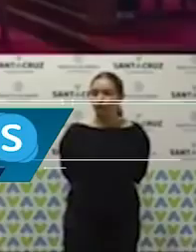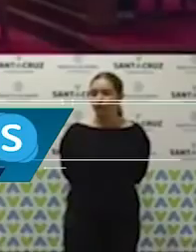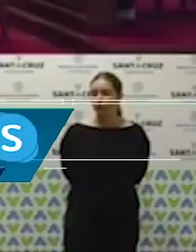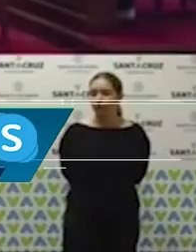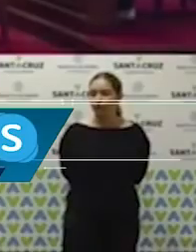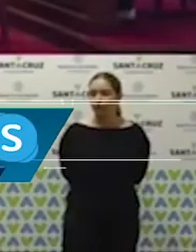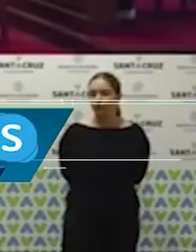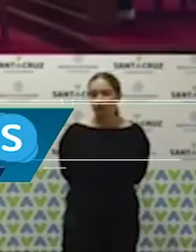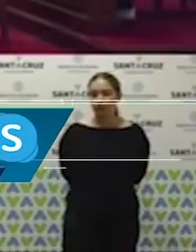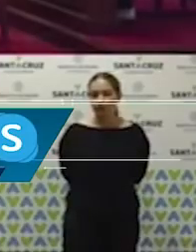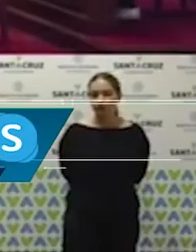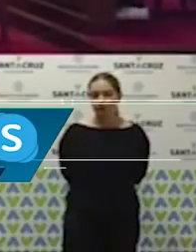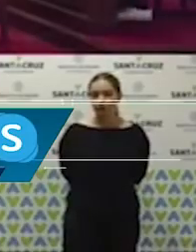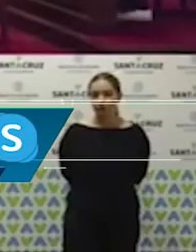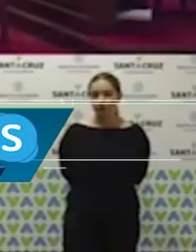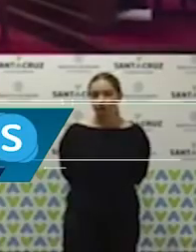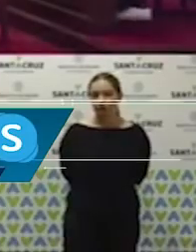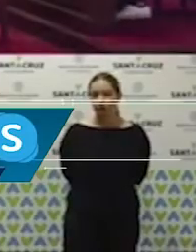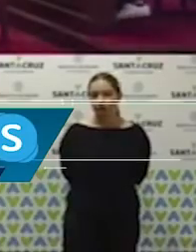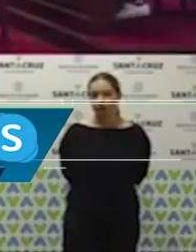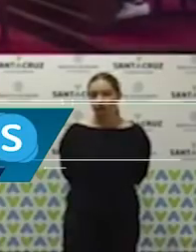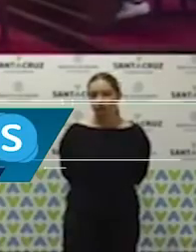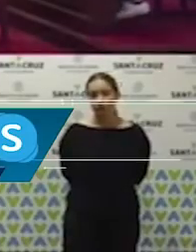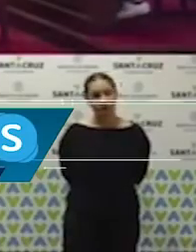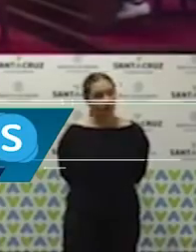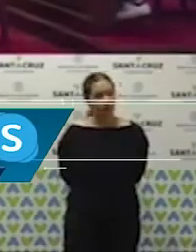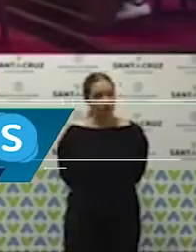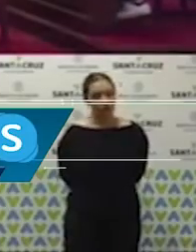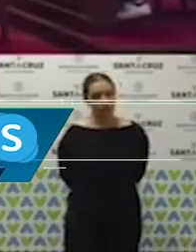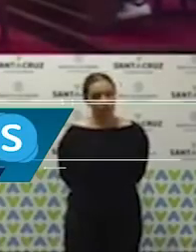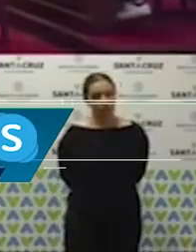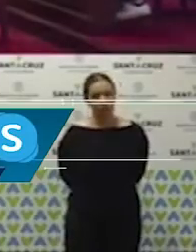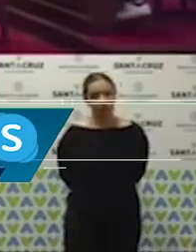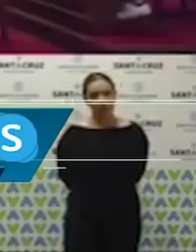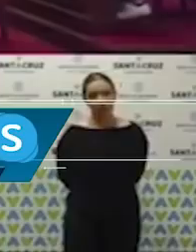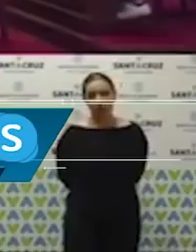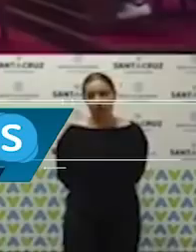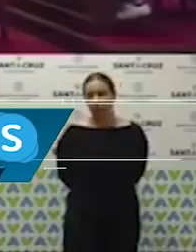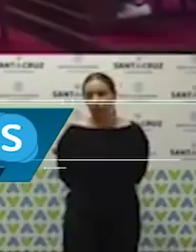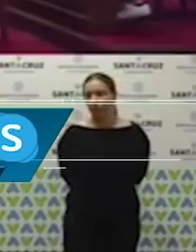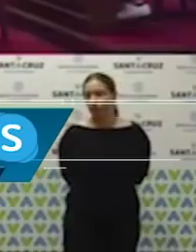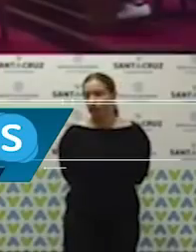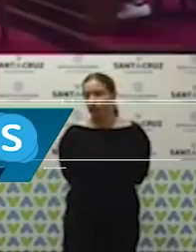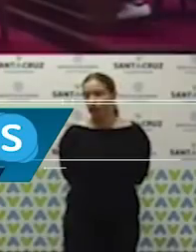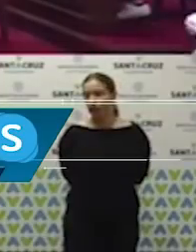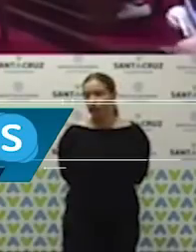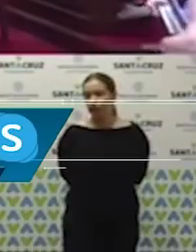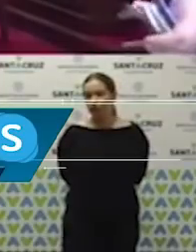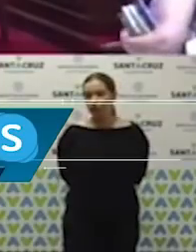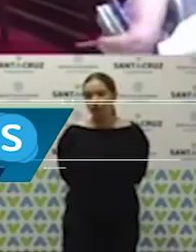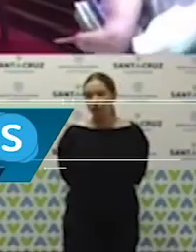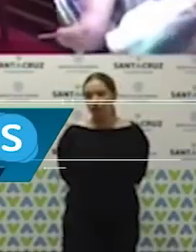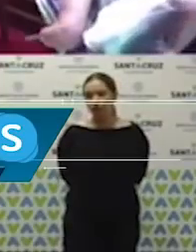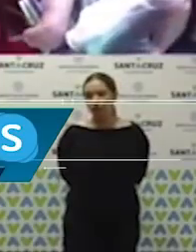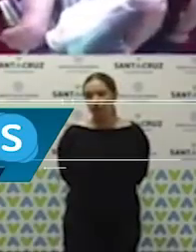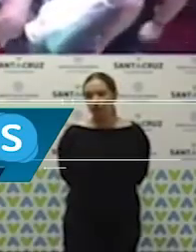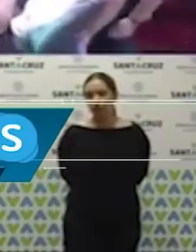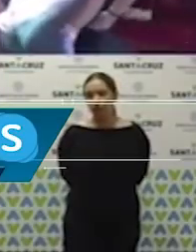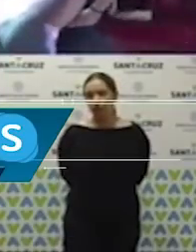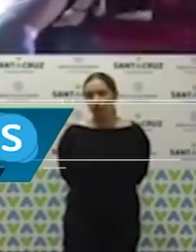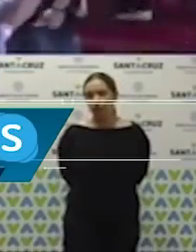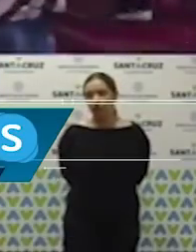Esta inesperada victoria socialista, con un gobierno raro, para mi entender, es decir, pacto